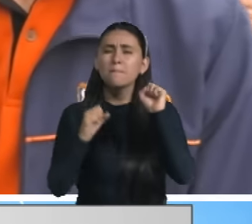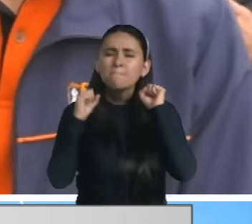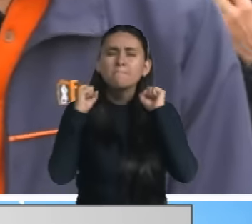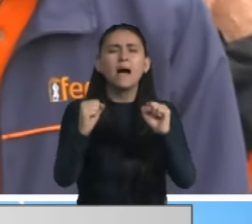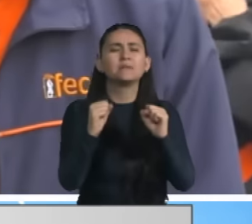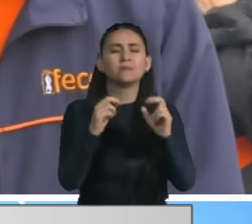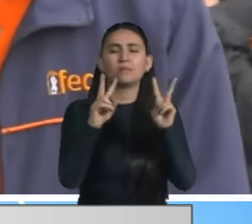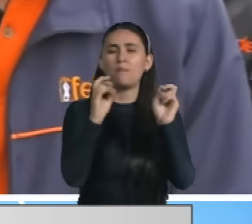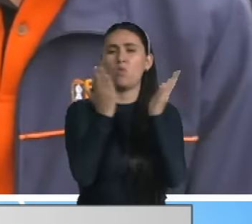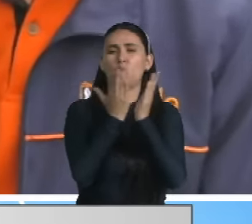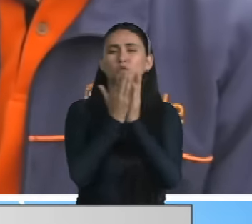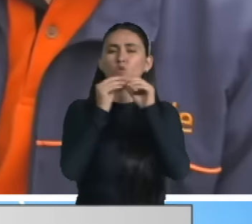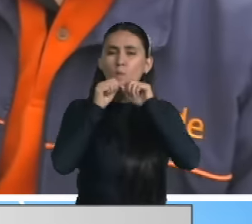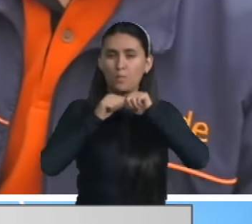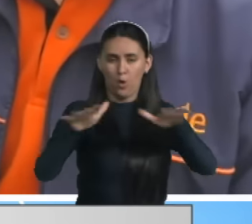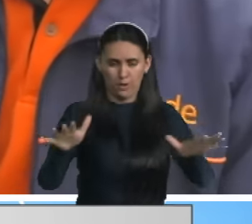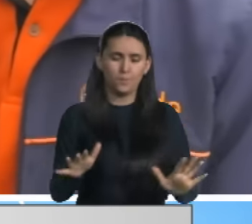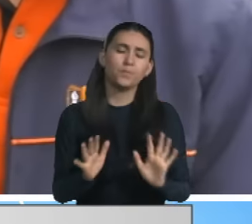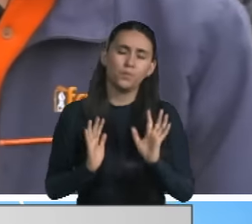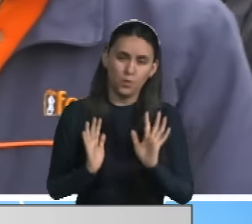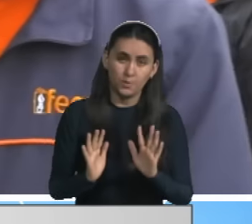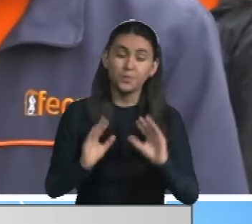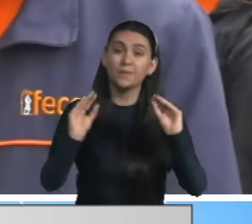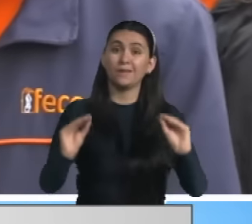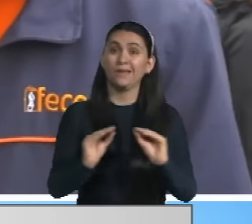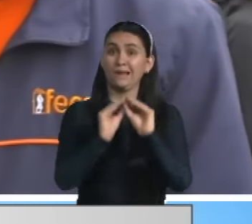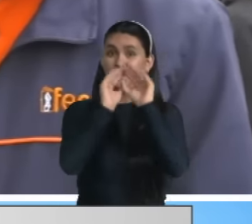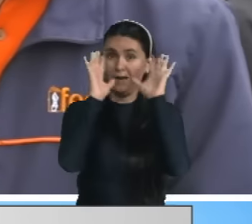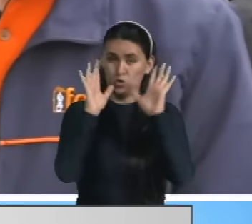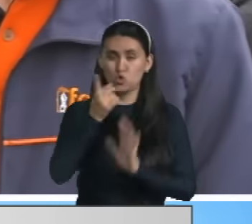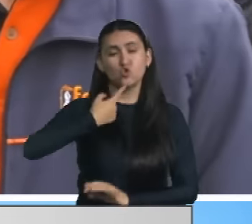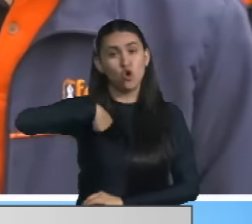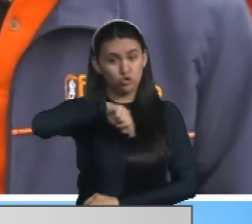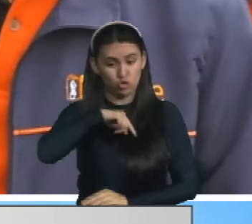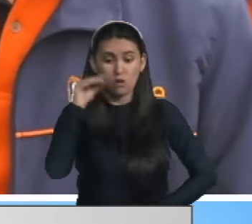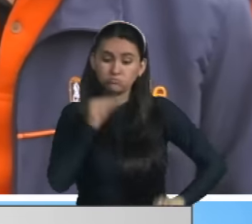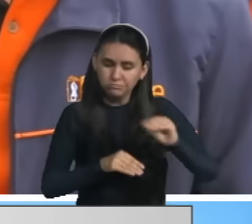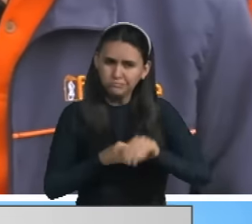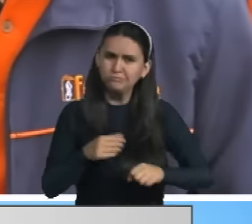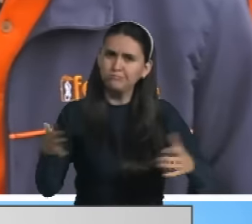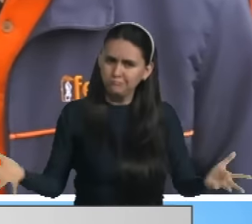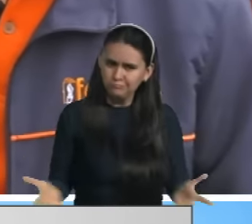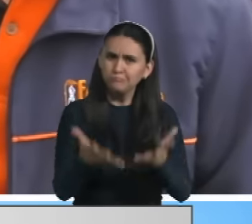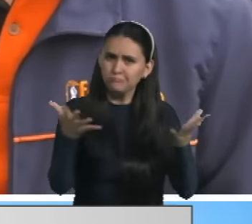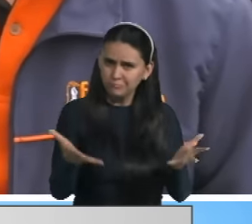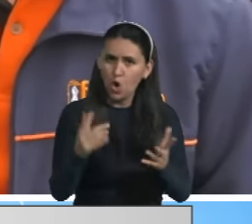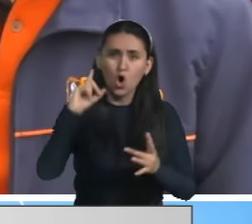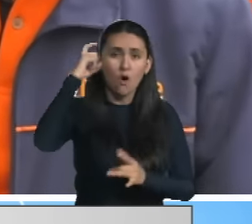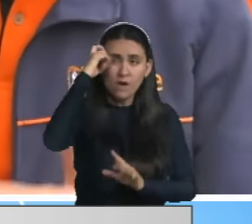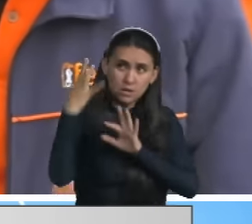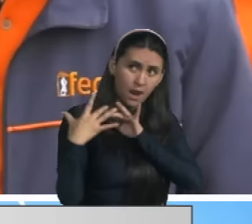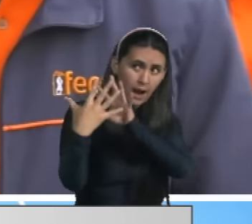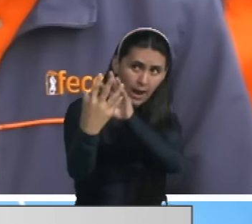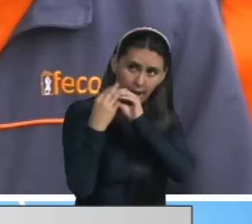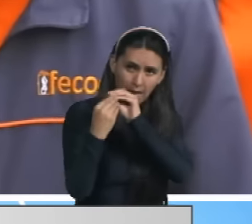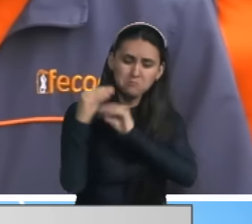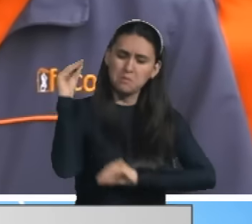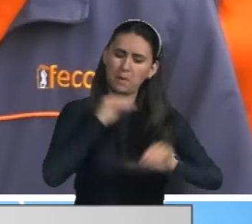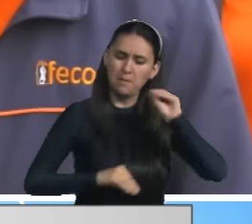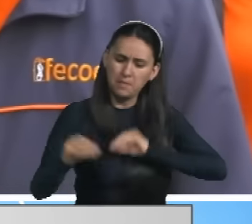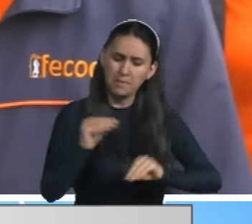pública? Bueno, hay que aclarar de que nosotros impulsamos este proyecto en común acuerdo con el gobierno. Está dentro de